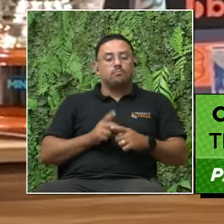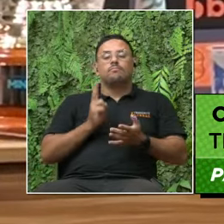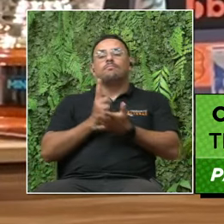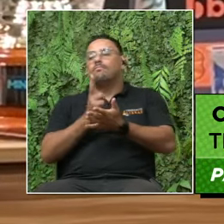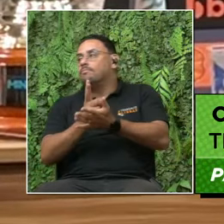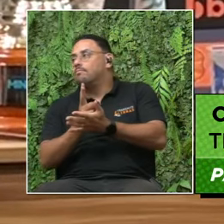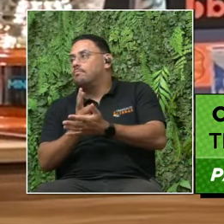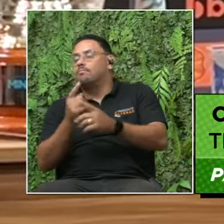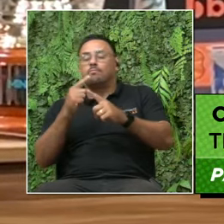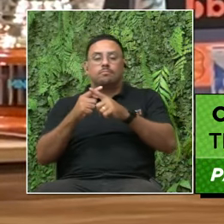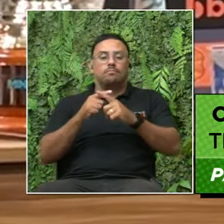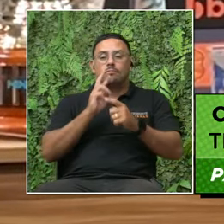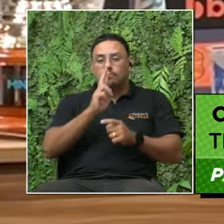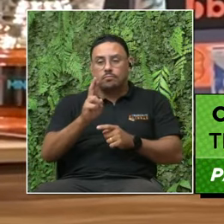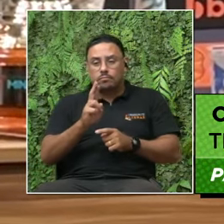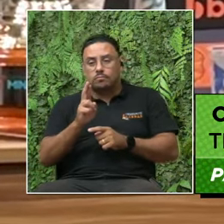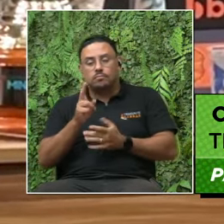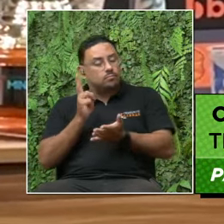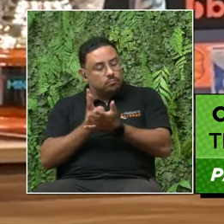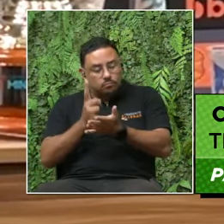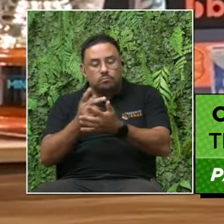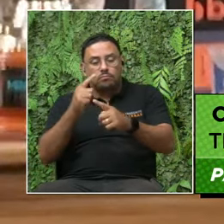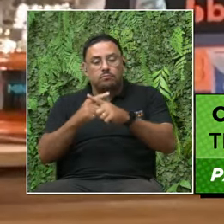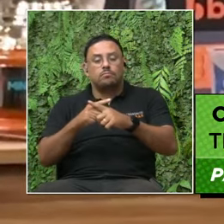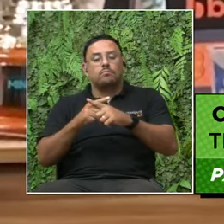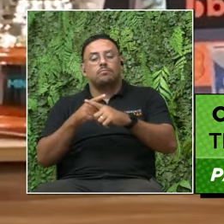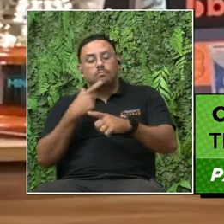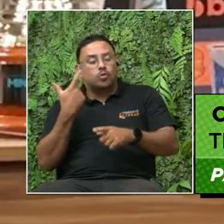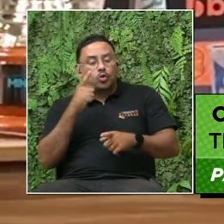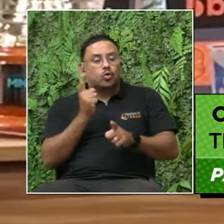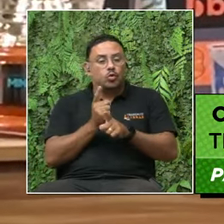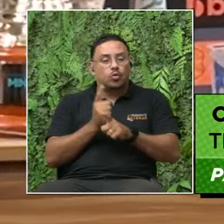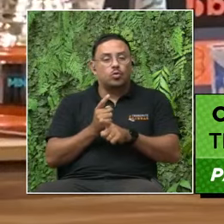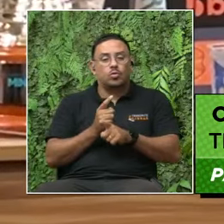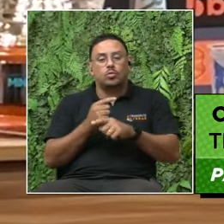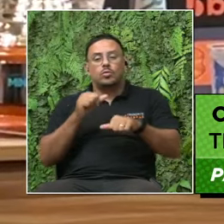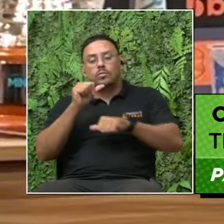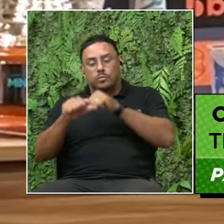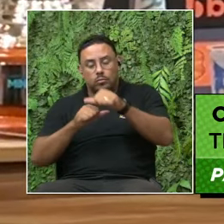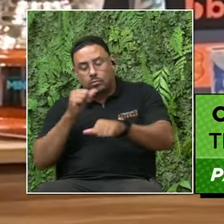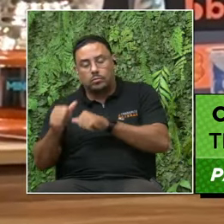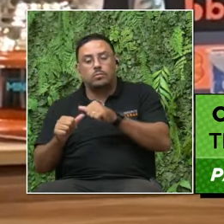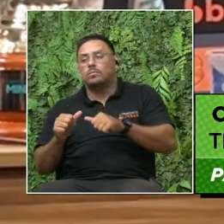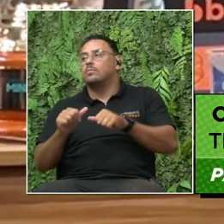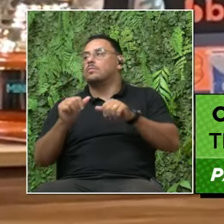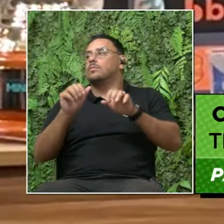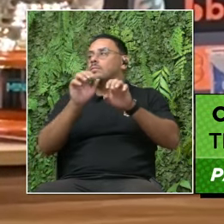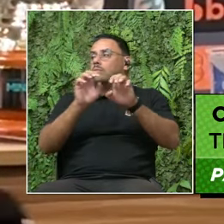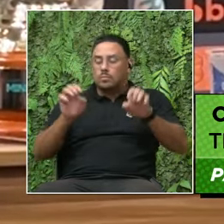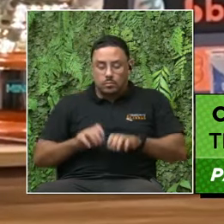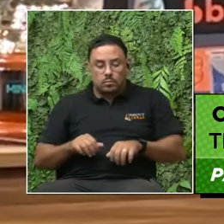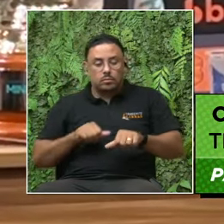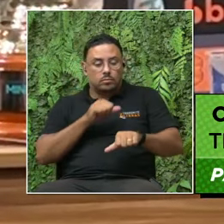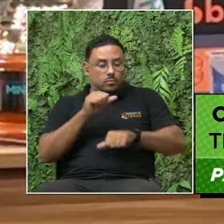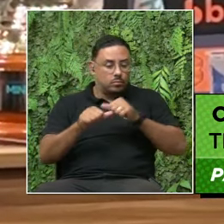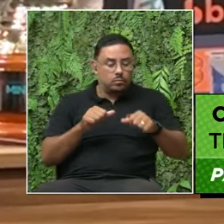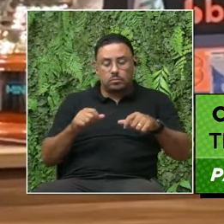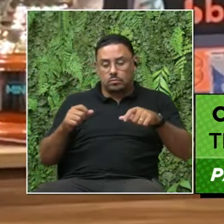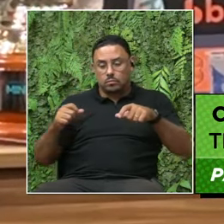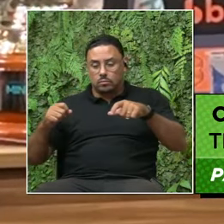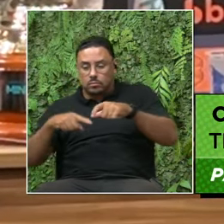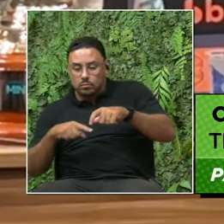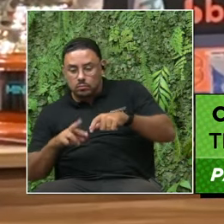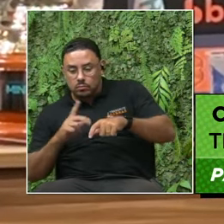el resultado a favor seguimos compitiendo no modificamos si modificamos la estructura del equipo a veces defendemos una manera a veces atacamos de Una